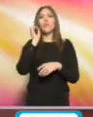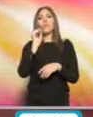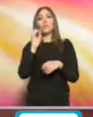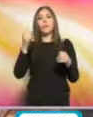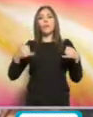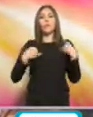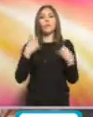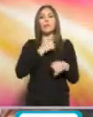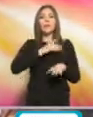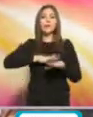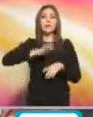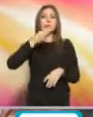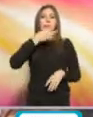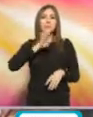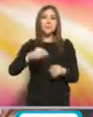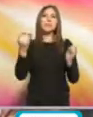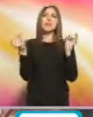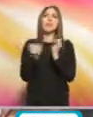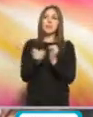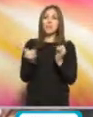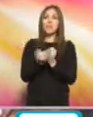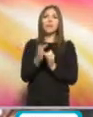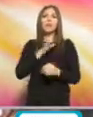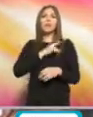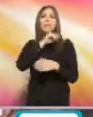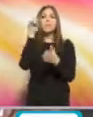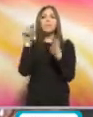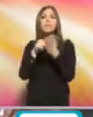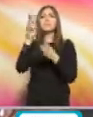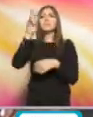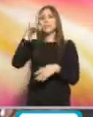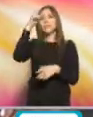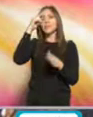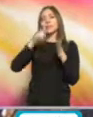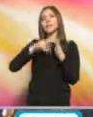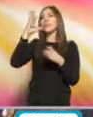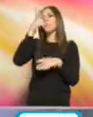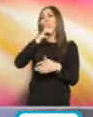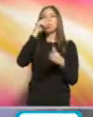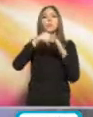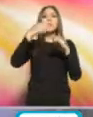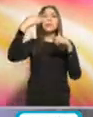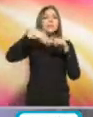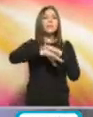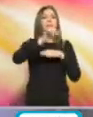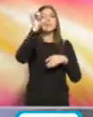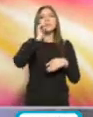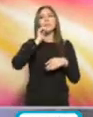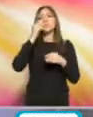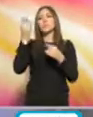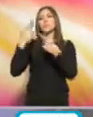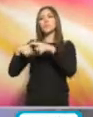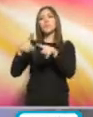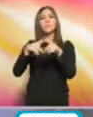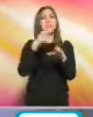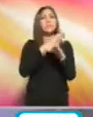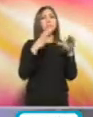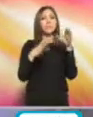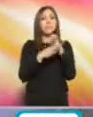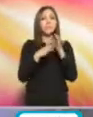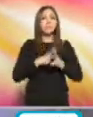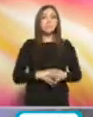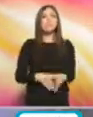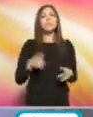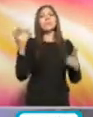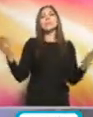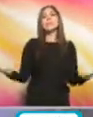más la fiesta, pues hay también para eso, y creo que es muy lindo llevarla a uno de estos lugares. Siempre hay eventos. De salsa, de cumbia.